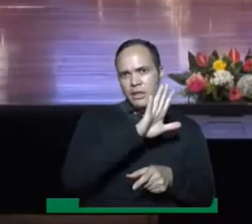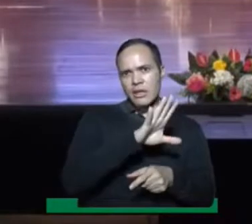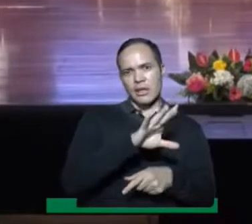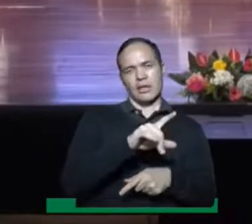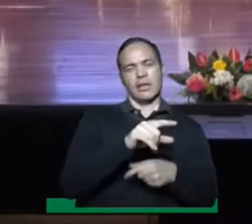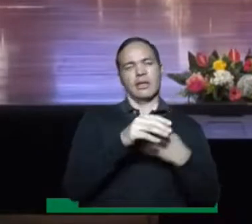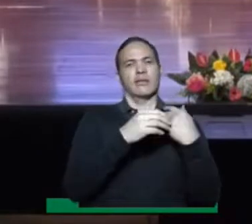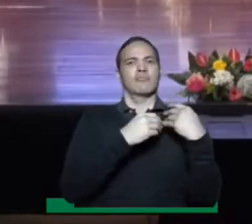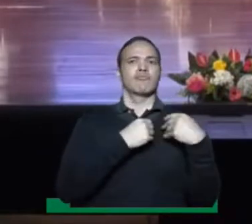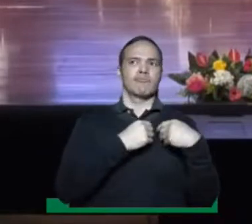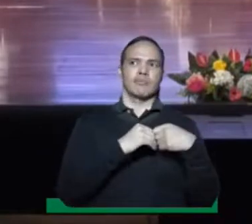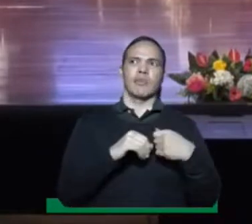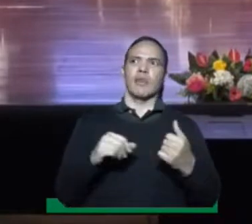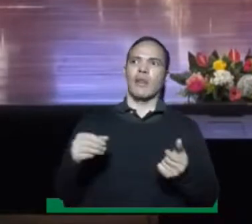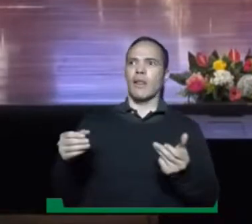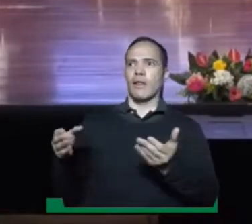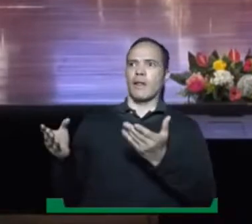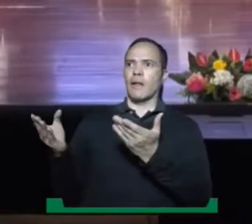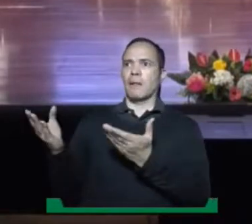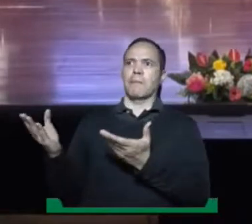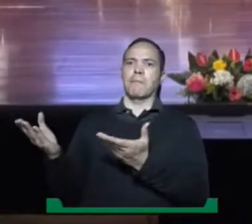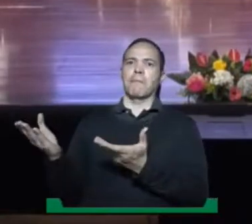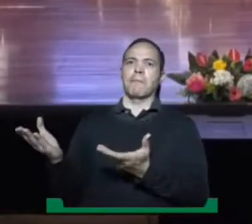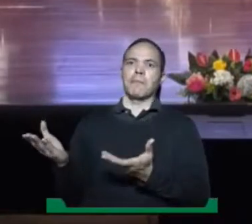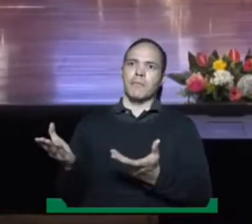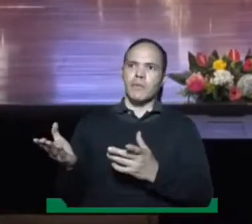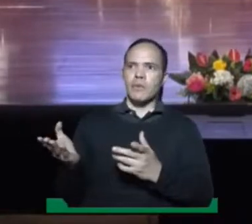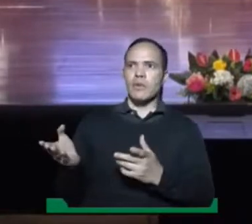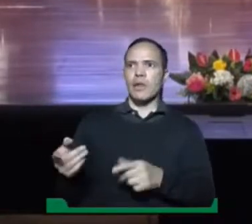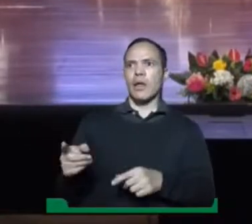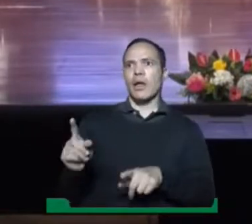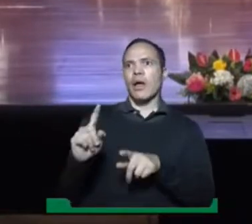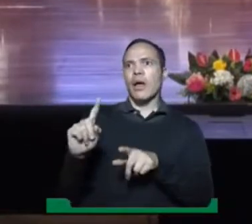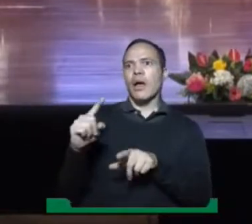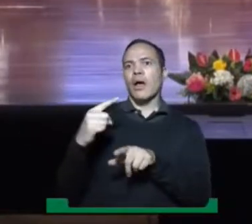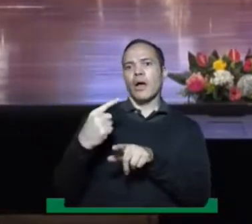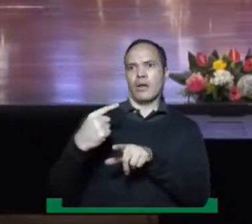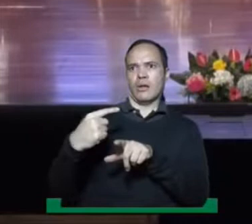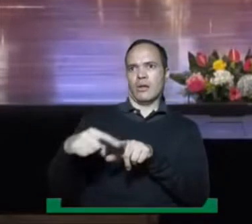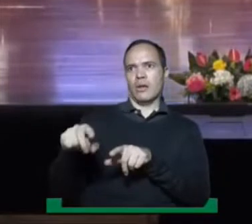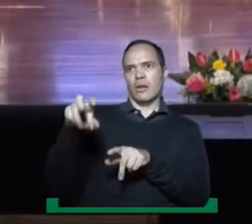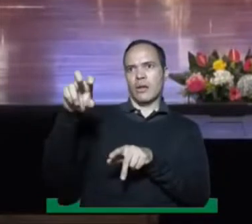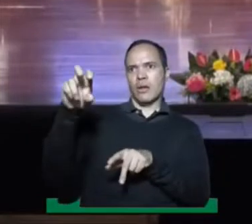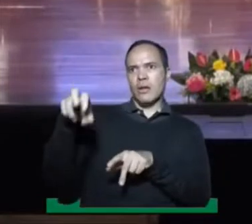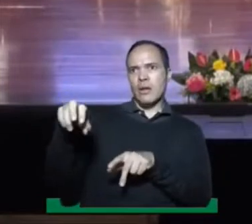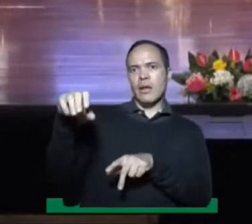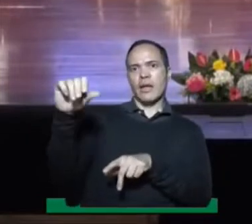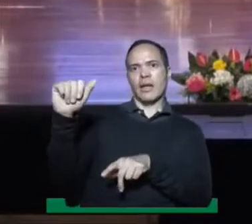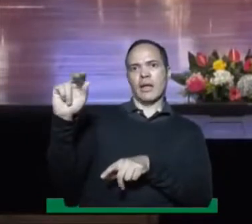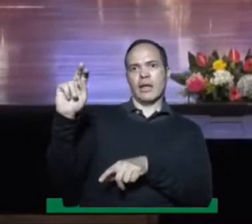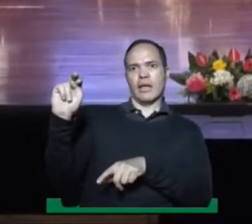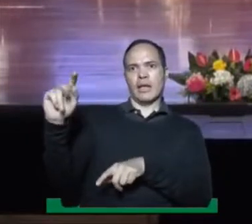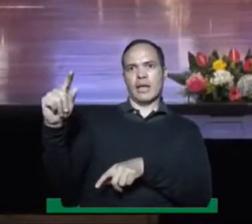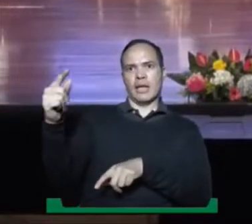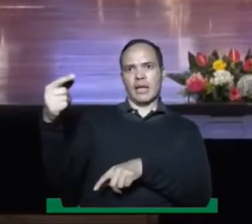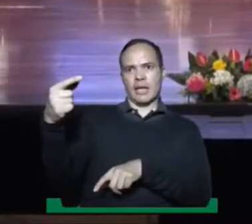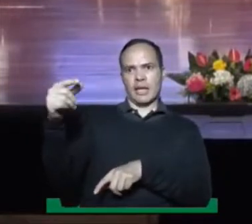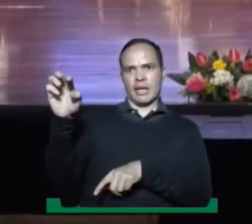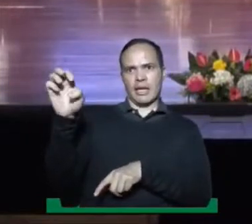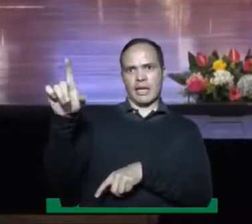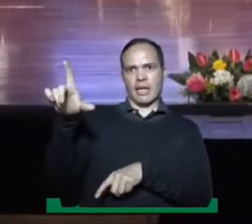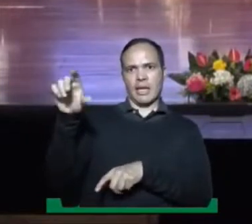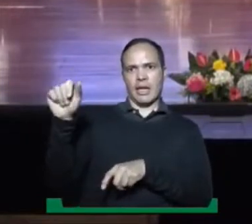bienvenida presentó también a angela maría figueroa aguilar bienvenida presenta ya tu